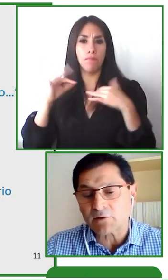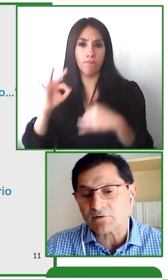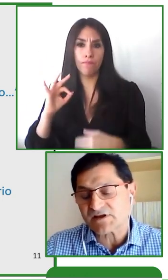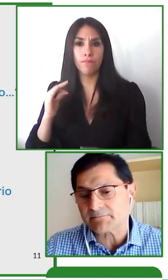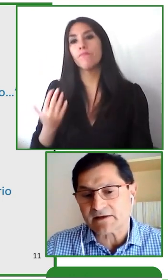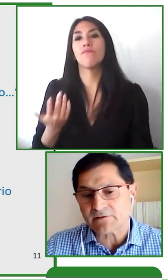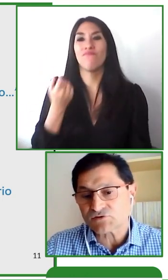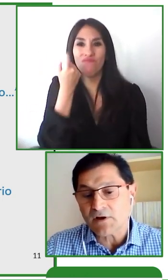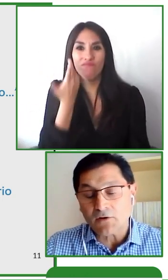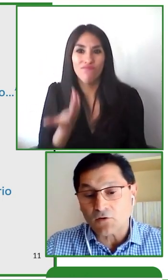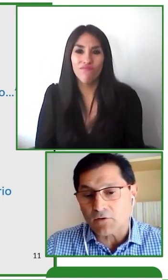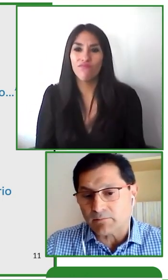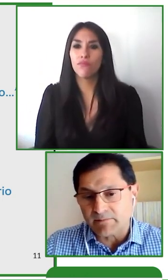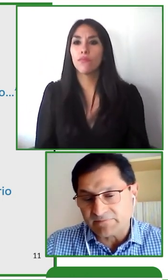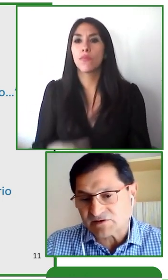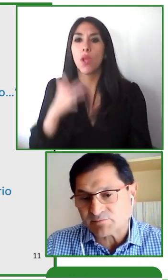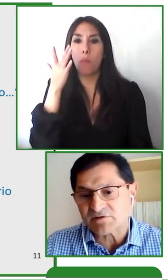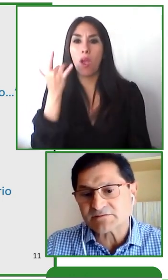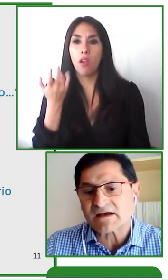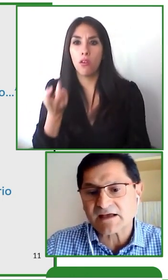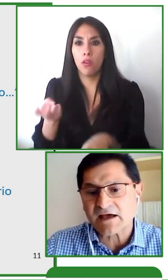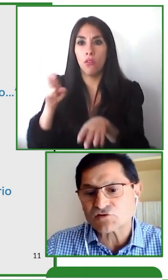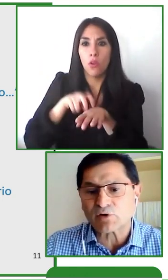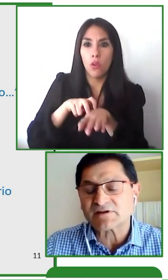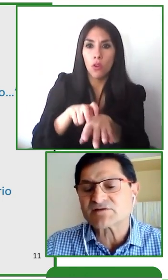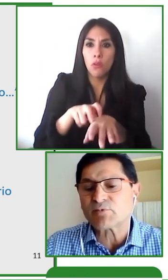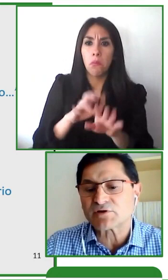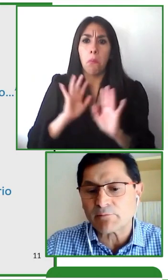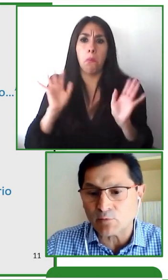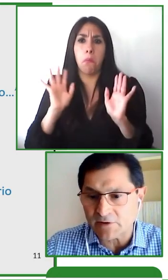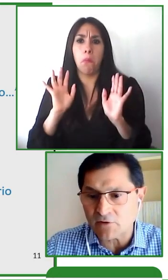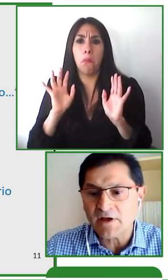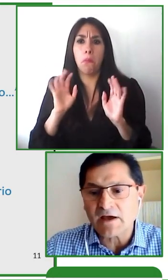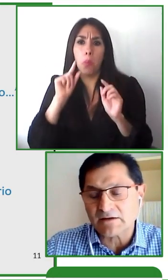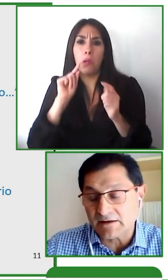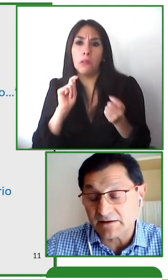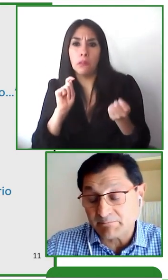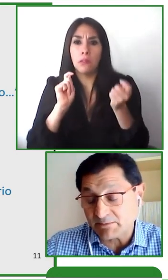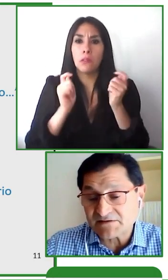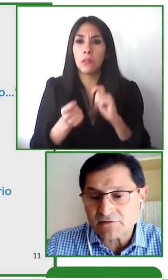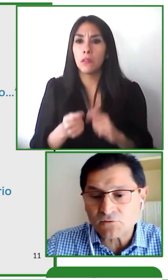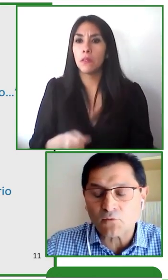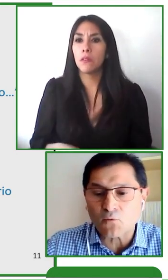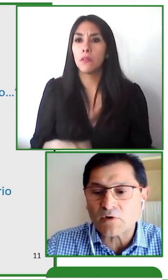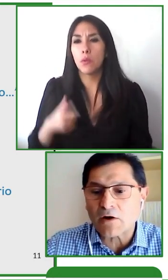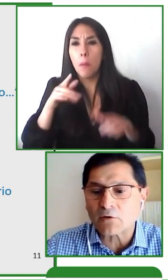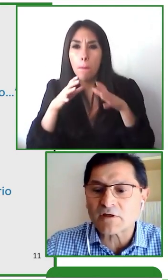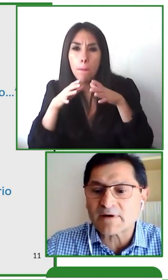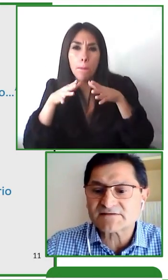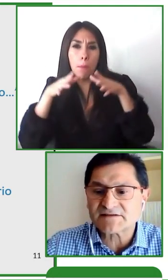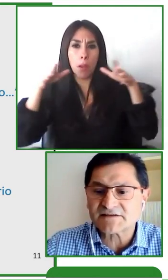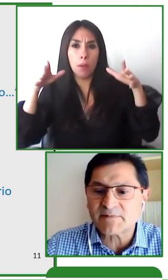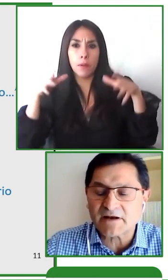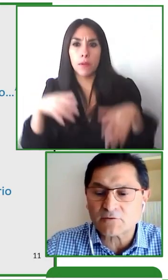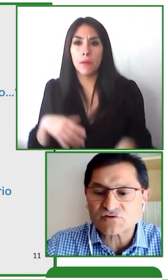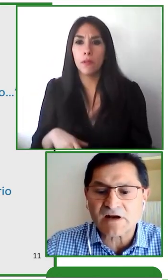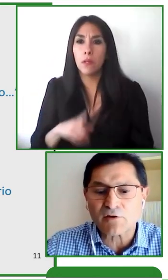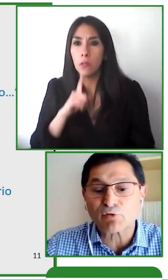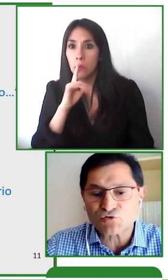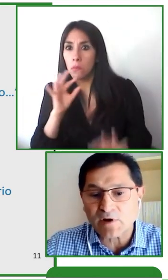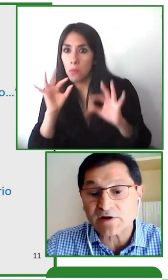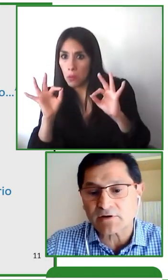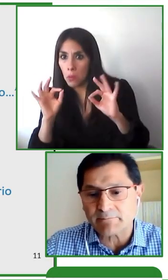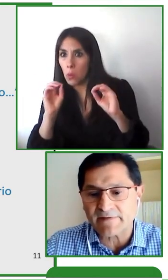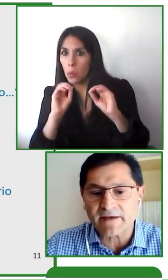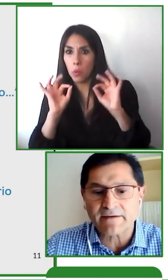adaptado, vehículos adaptados o transportes más caros por el transporte público, representando un ahorro de más de 6.000 euros al